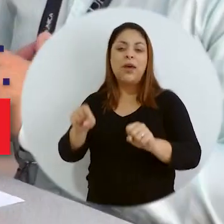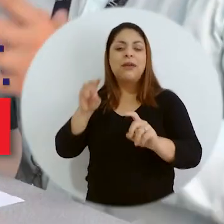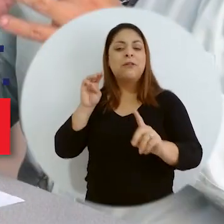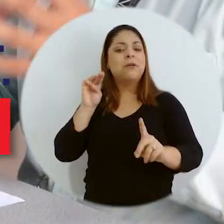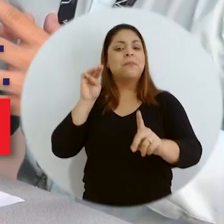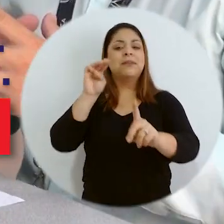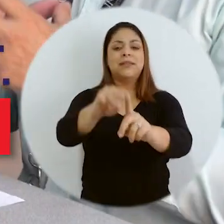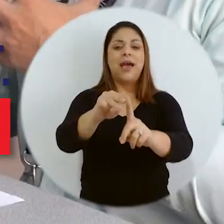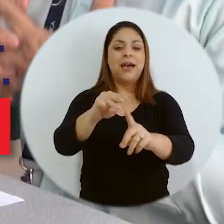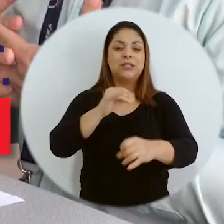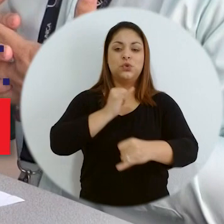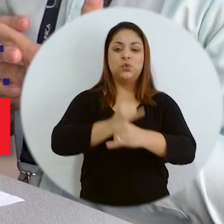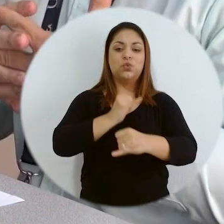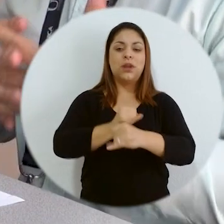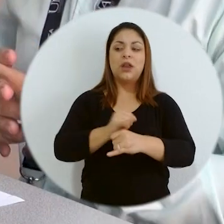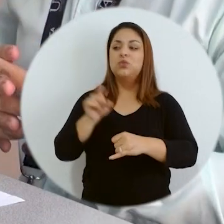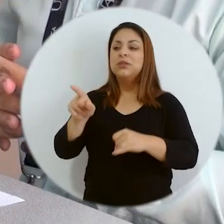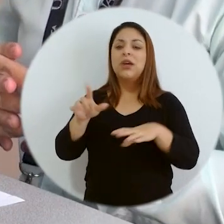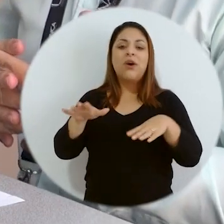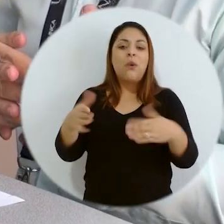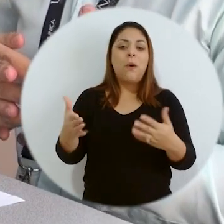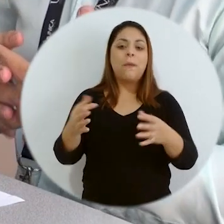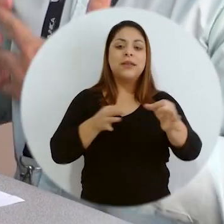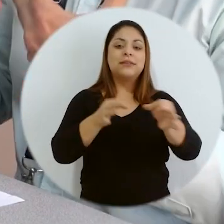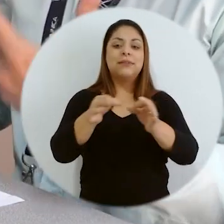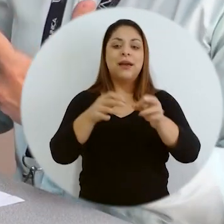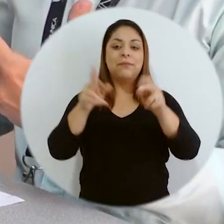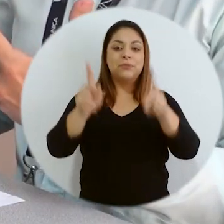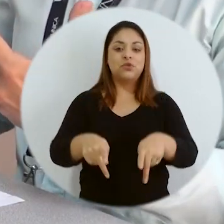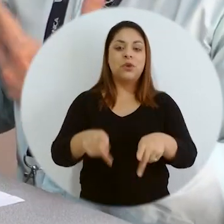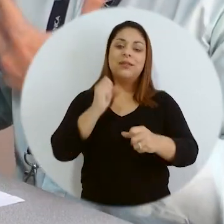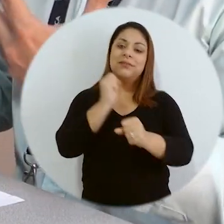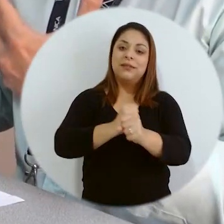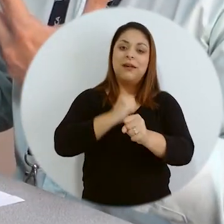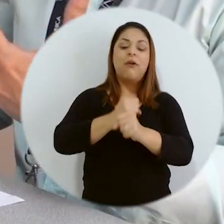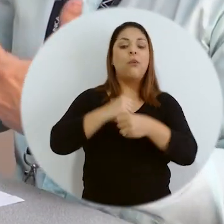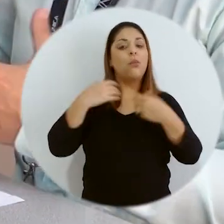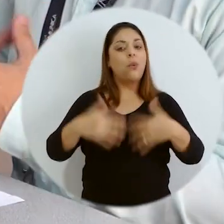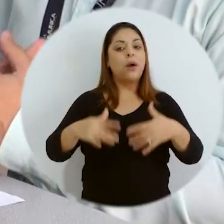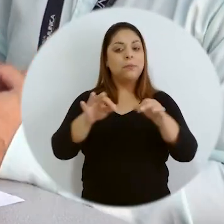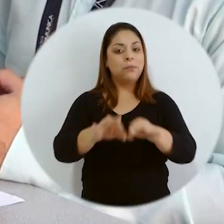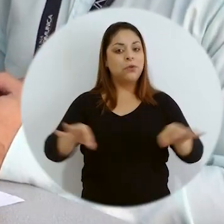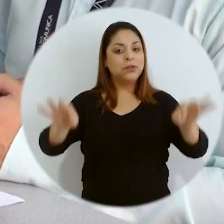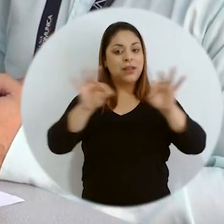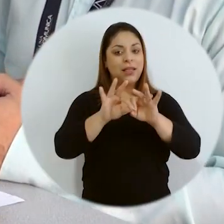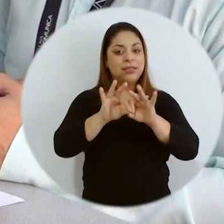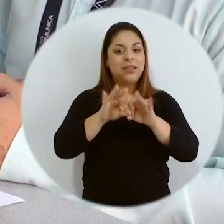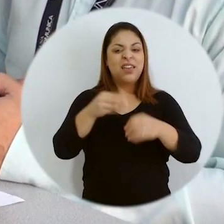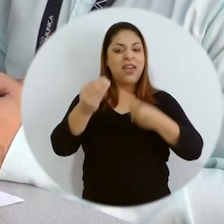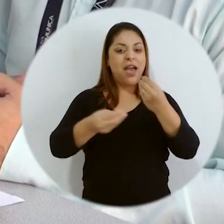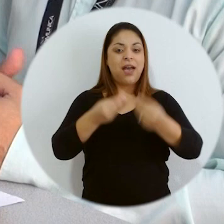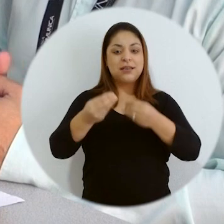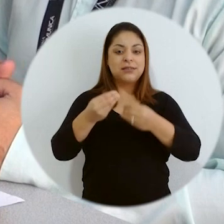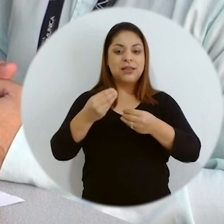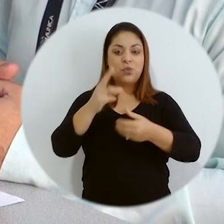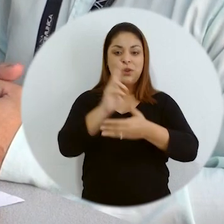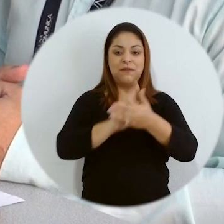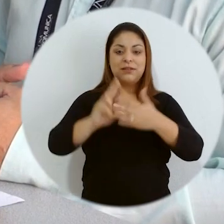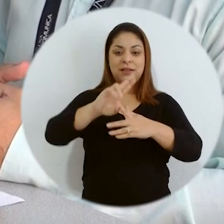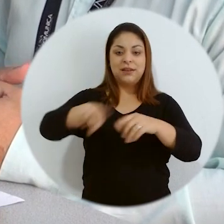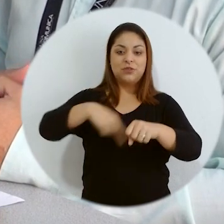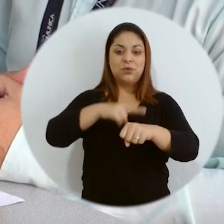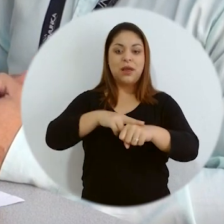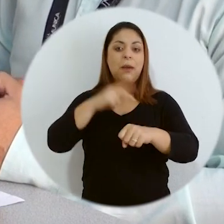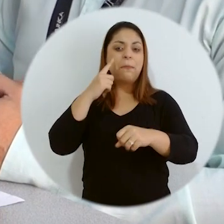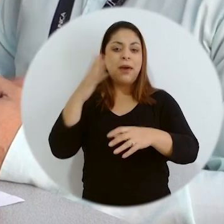usted proyecte ese mensaje institucional. ¿Cómo le explica usted a la gente este trabajo tan importante que hace la Universidad Nacional en materia